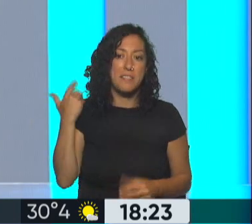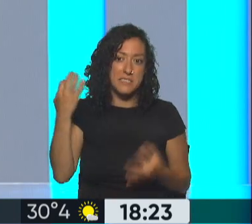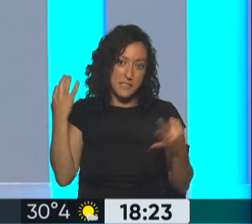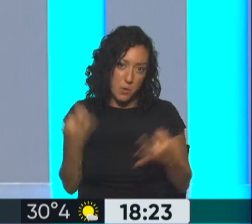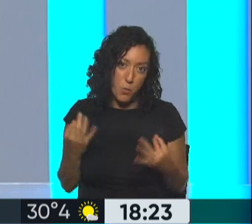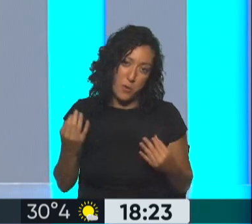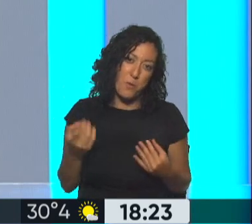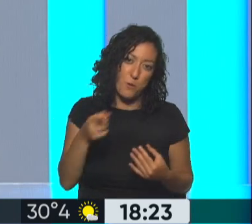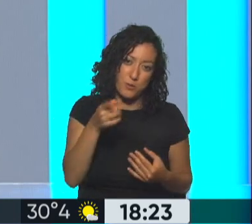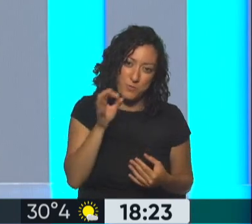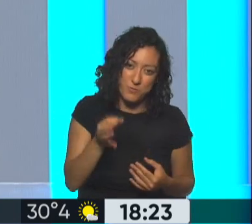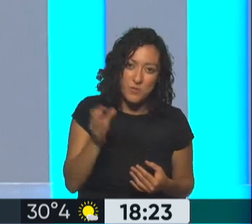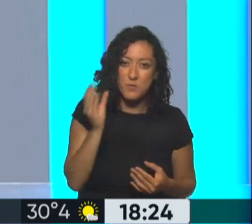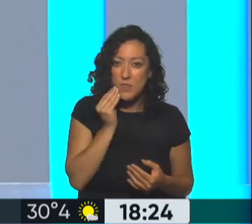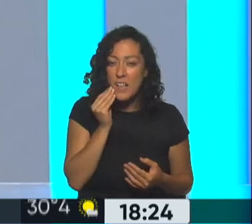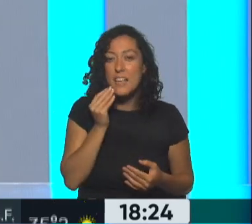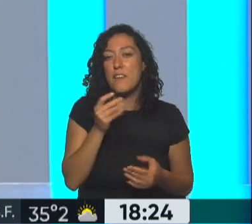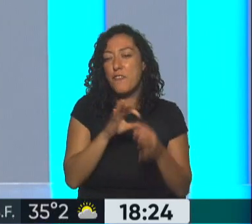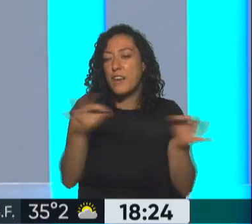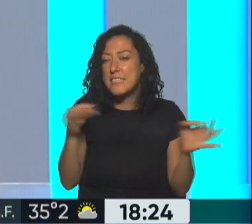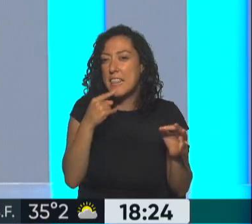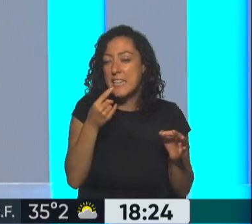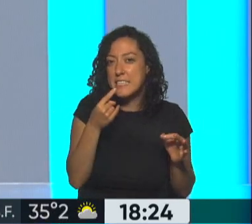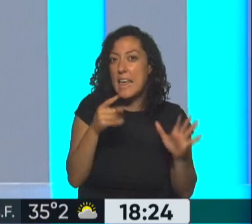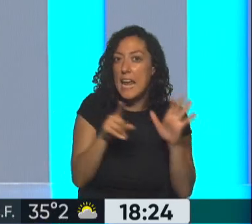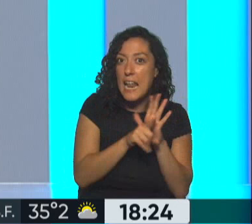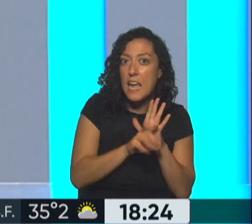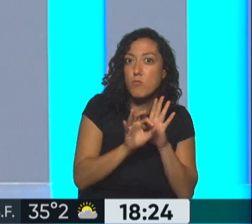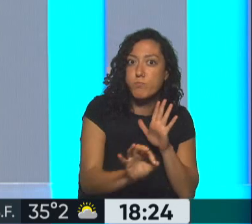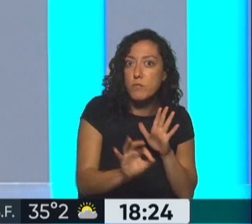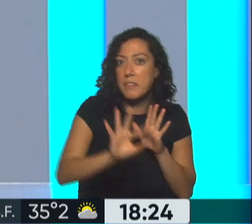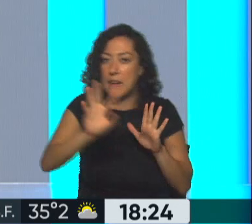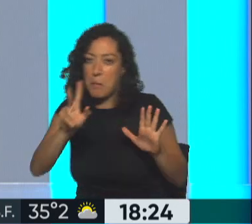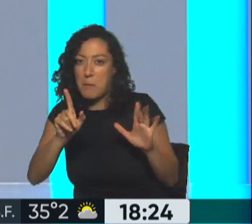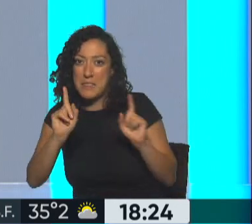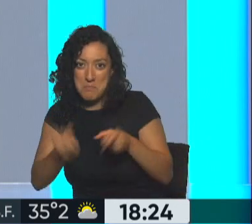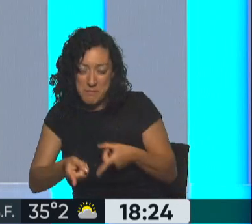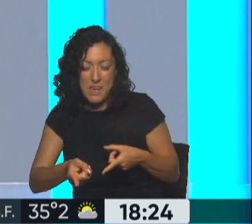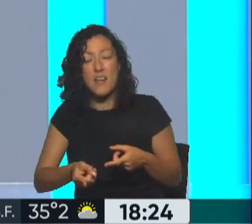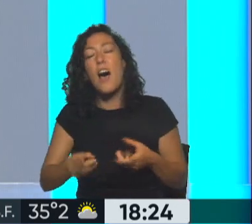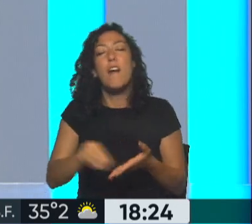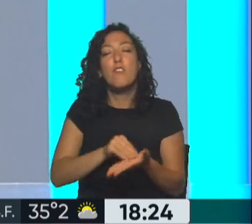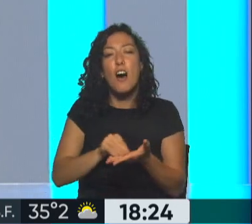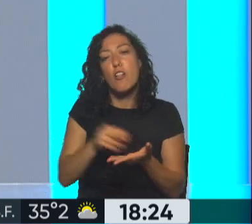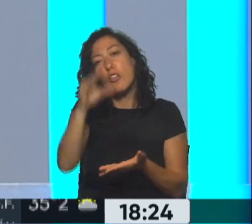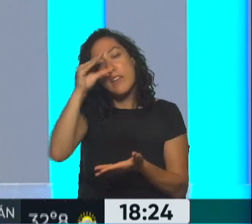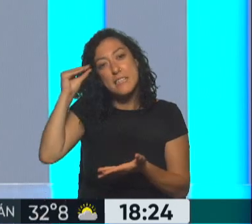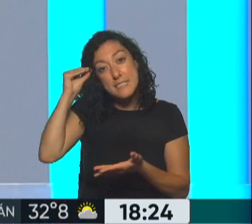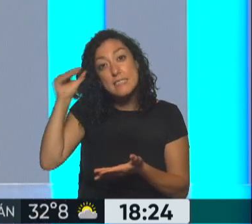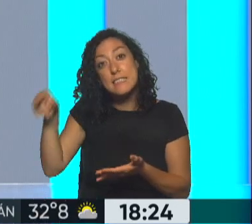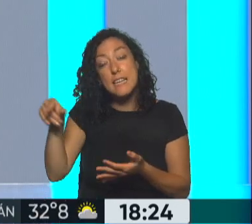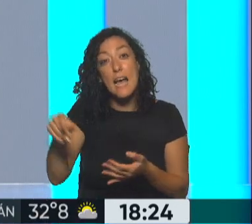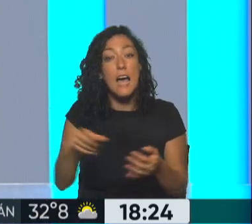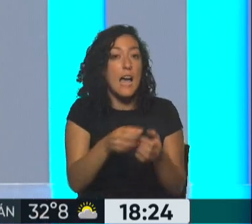la Argentina echa la ley y echa la trampa. Sí. Esta mañana, muy tempranito, los abogados de Cristina Fernández de Kirchner le pidieron a la